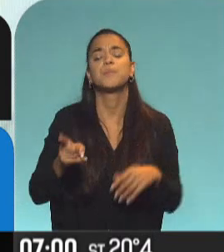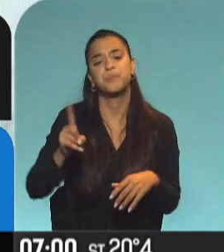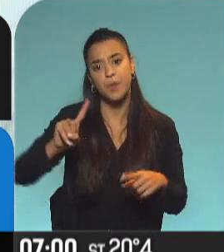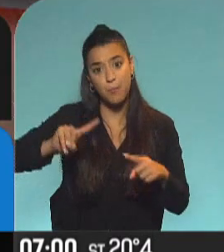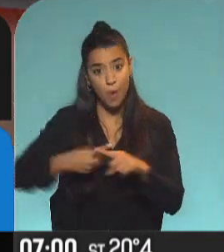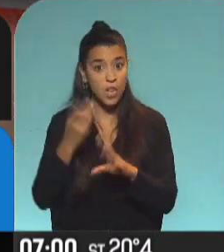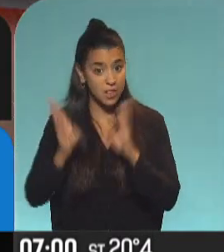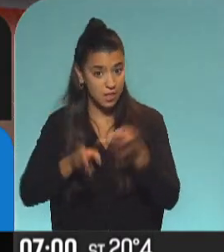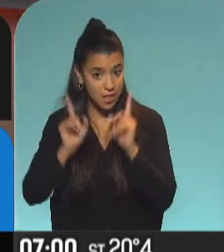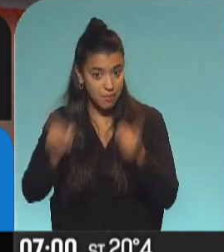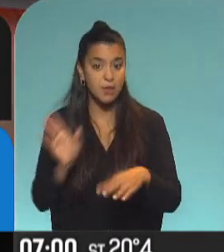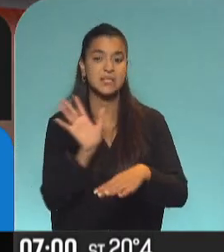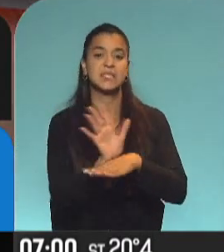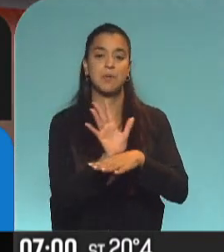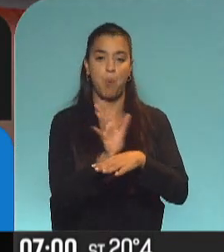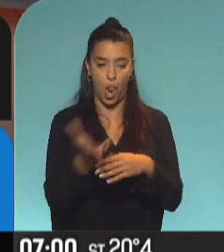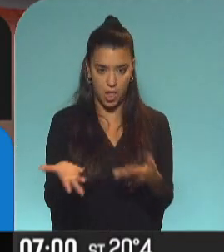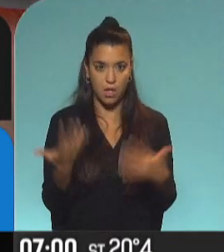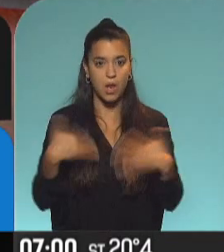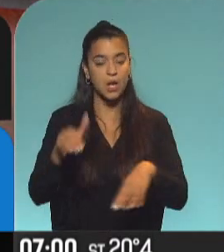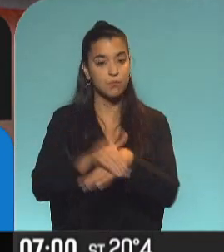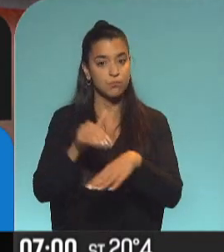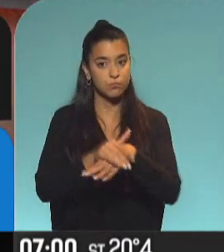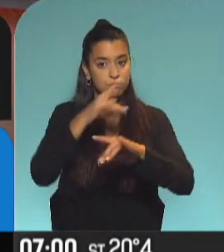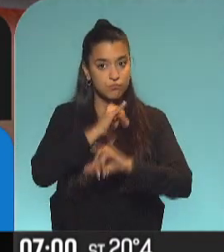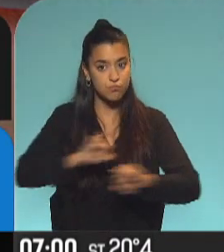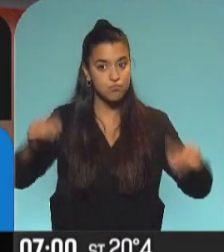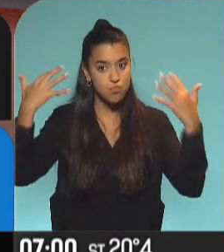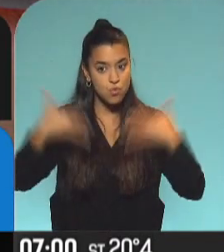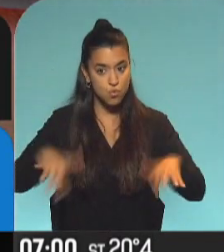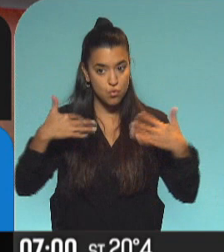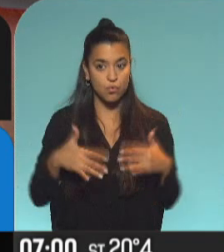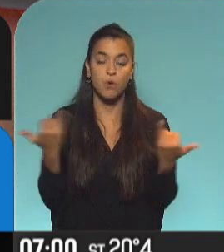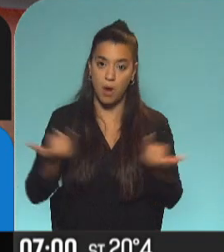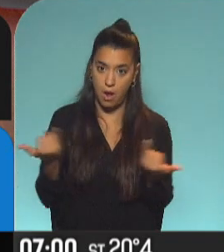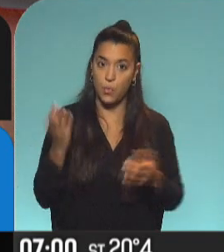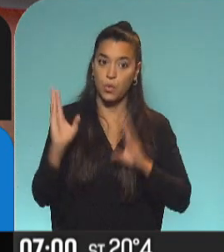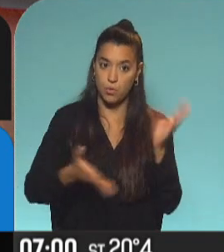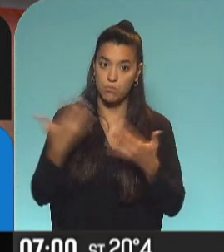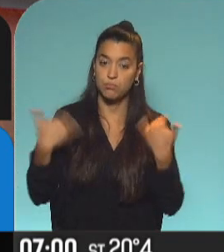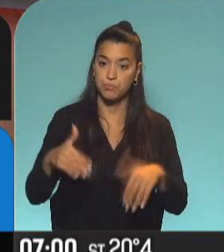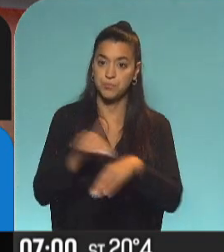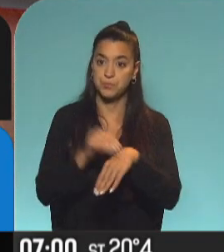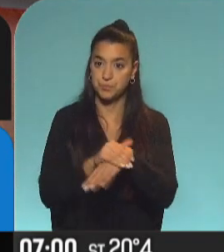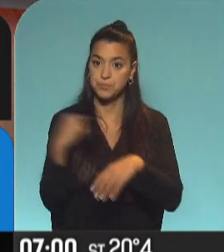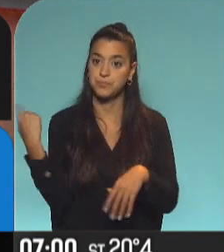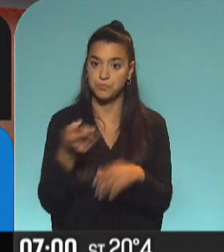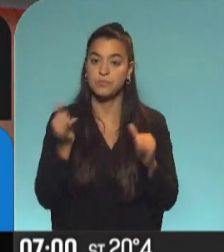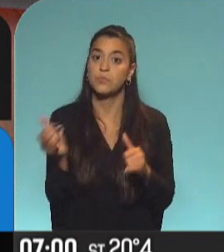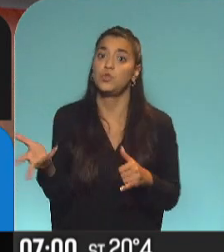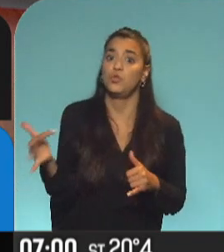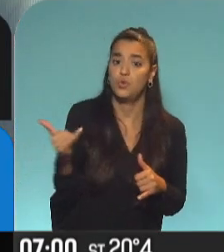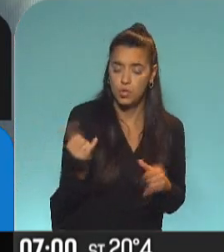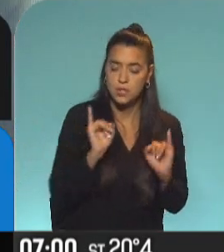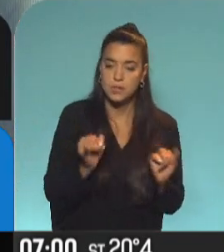dentro de la violencia simbólica, pero ¿cuánta también responsabilidad los medios de comunicación tenemos? Totalmente, ¿no?, en este tipo de violencia. Totalmente. Muchísima. Sí, sí, y de manera cotidiana.